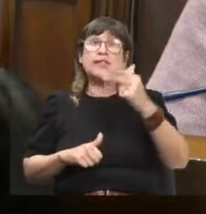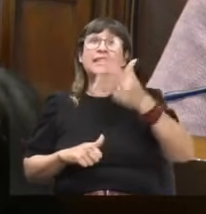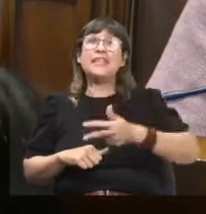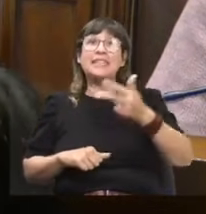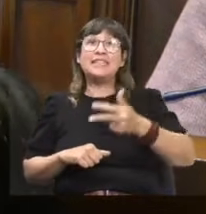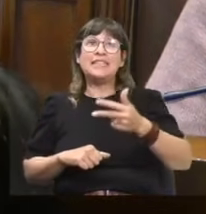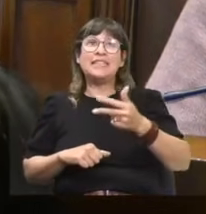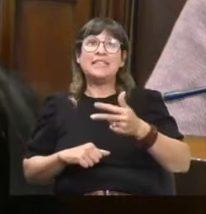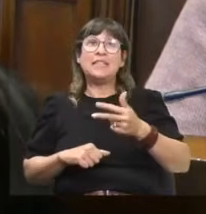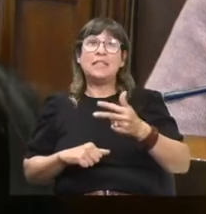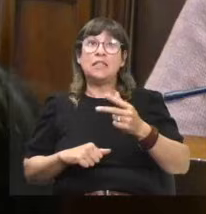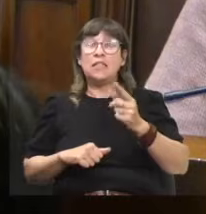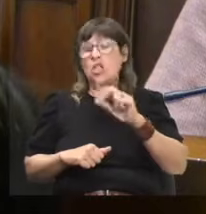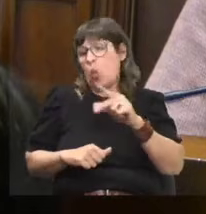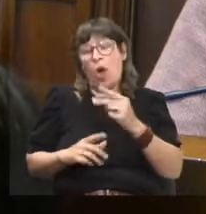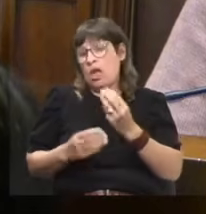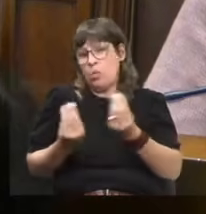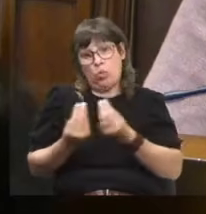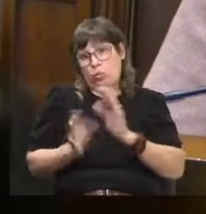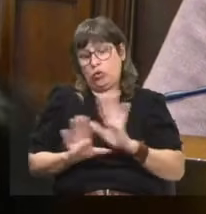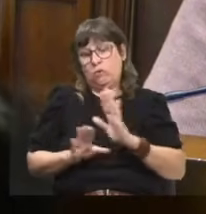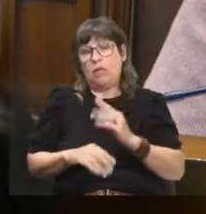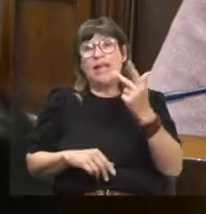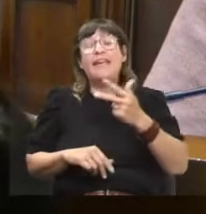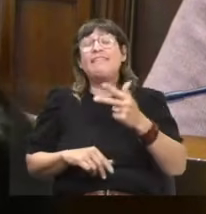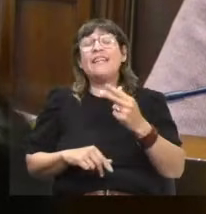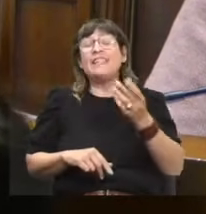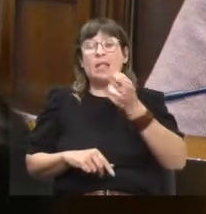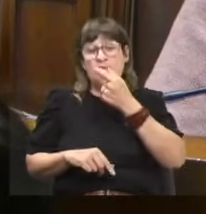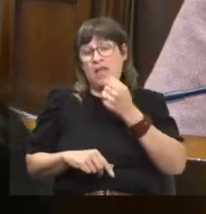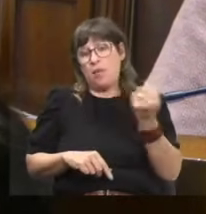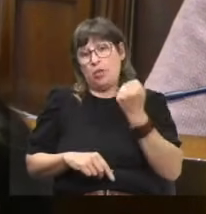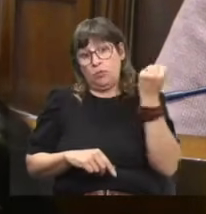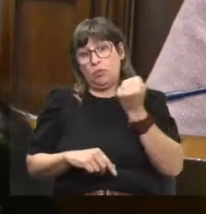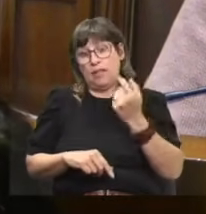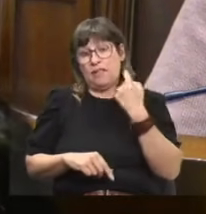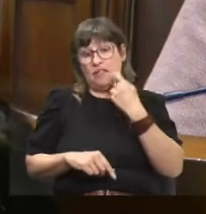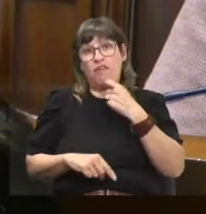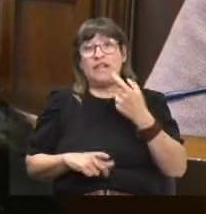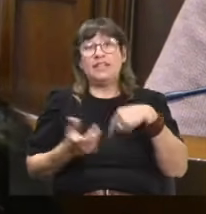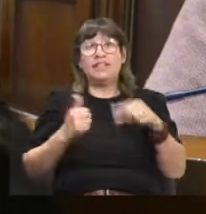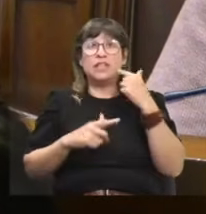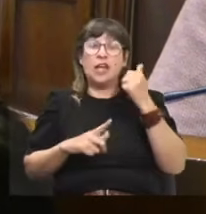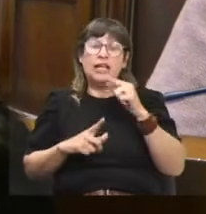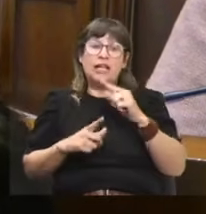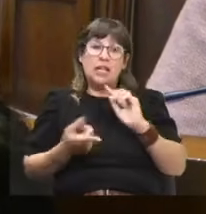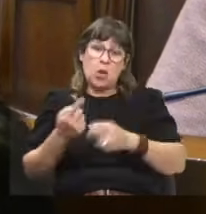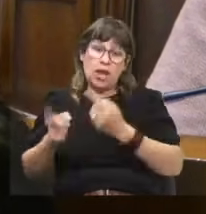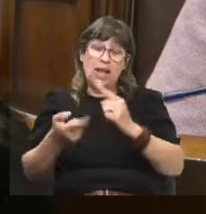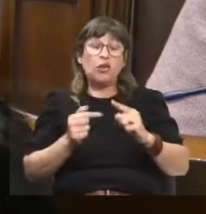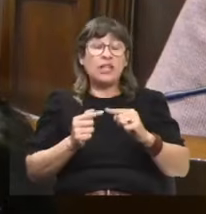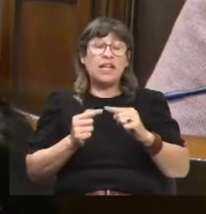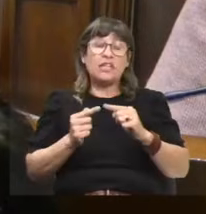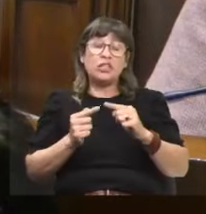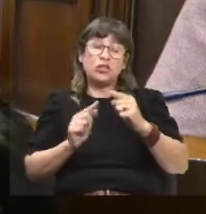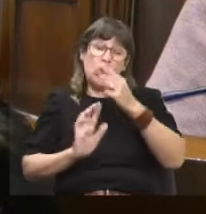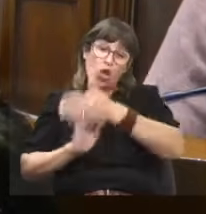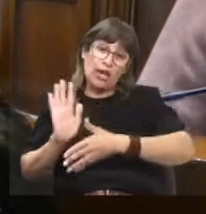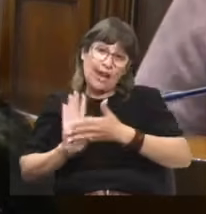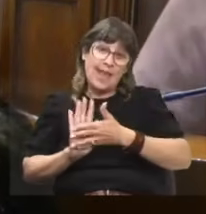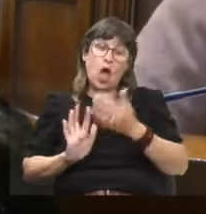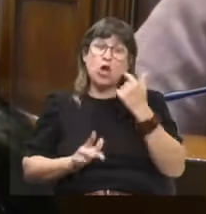me parece un montón igual, 13 medicamentos esenciales faltantes. Se generó una coordinación regional para optimizar